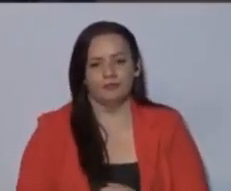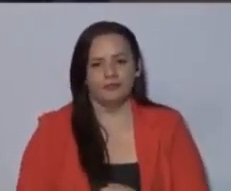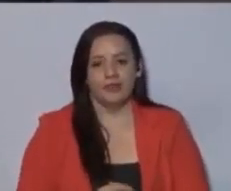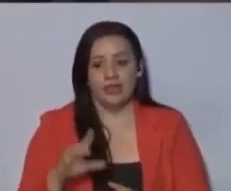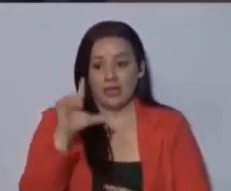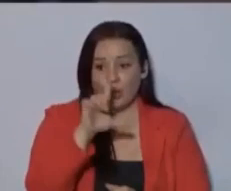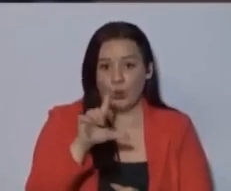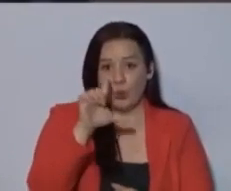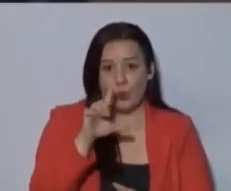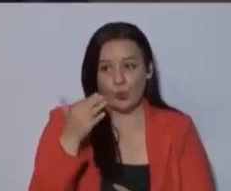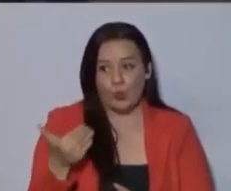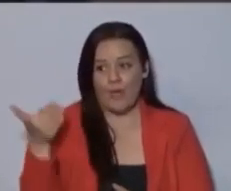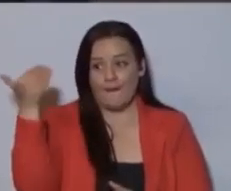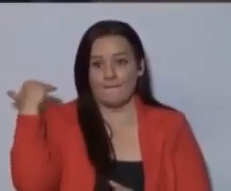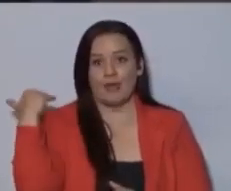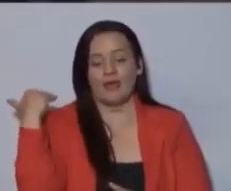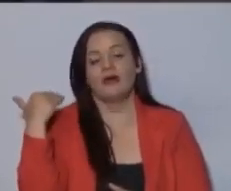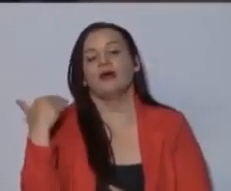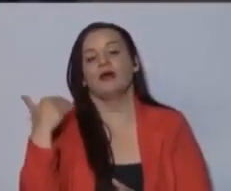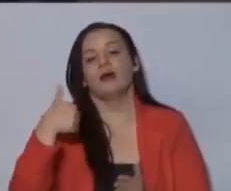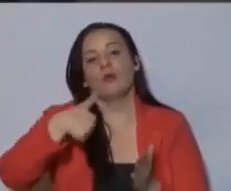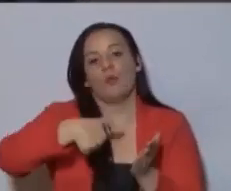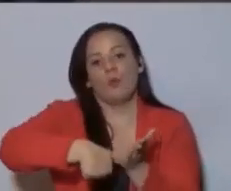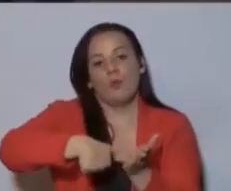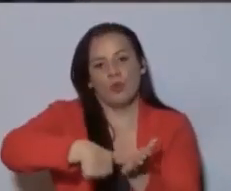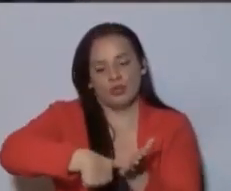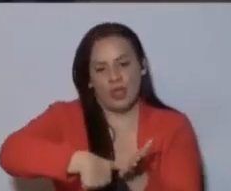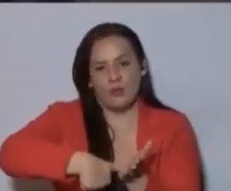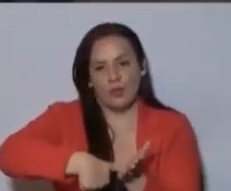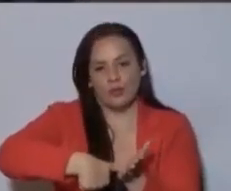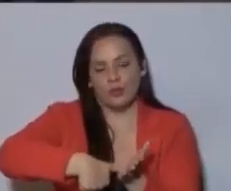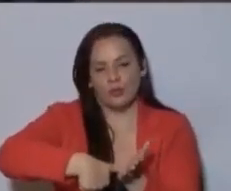El lunes pasado, cuando votamos esto,